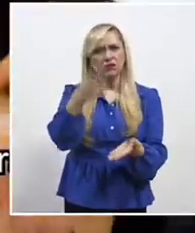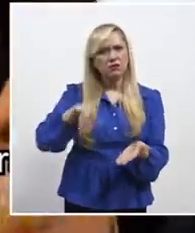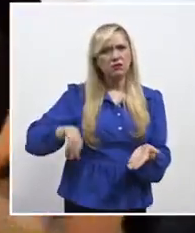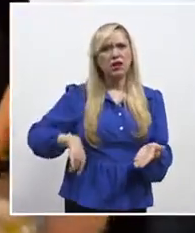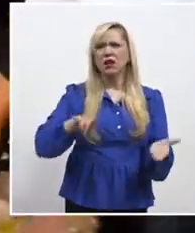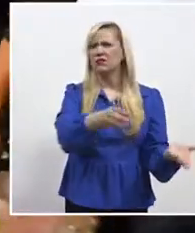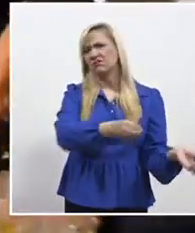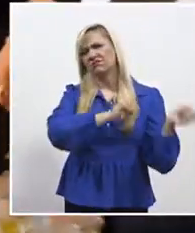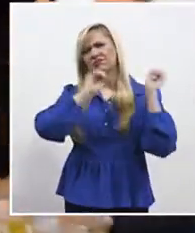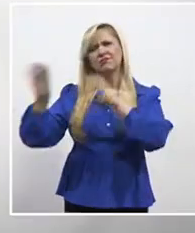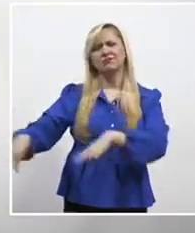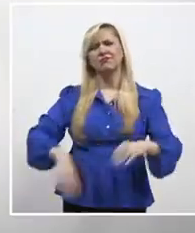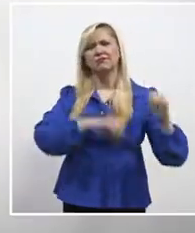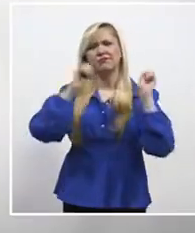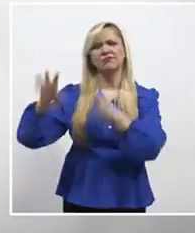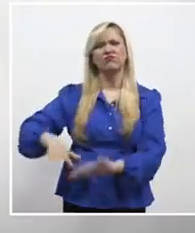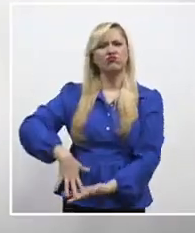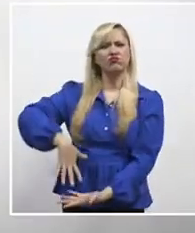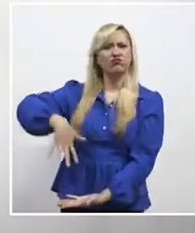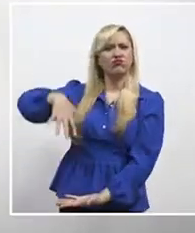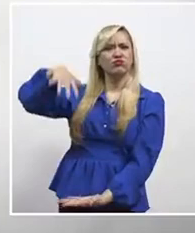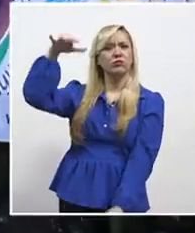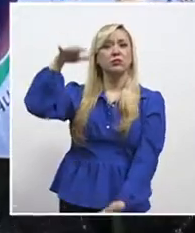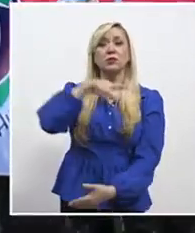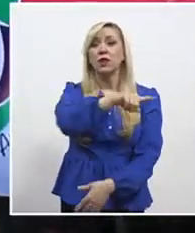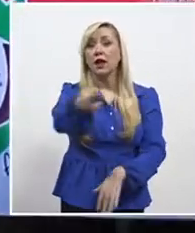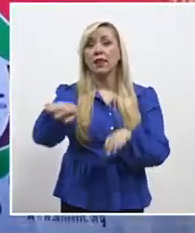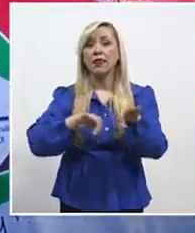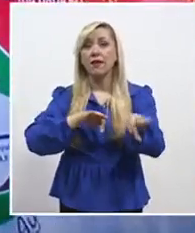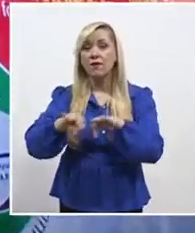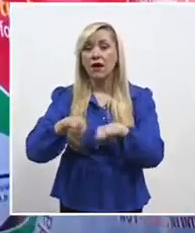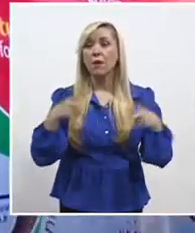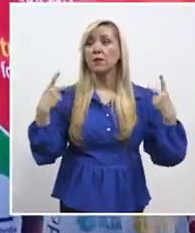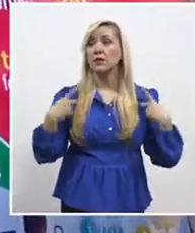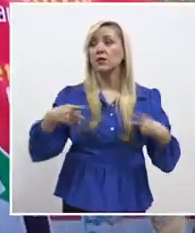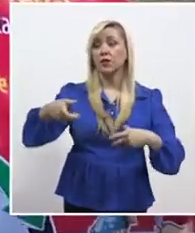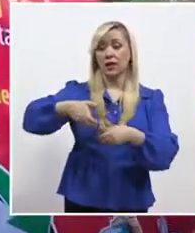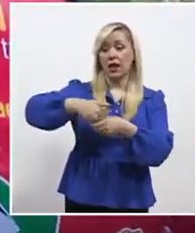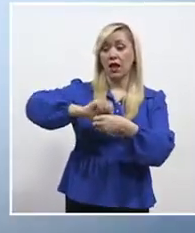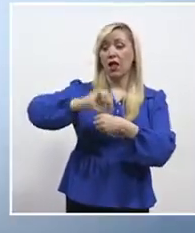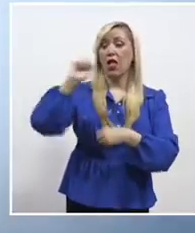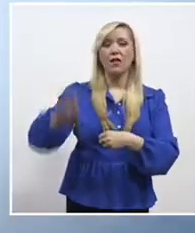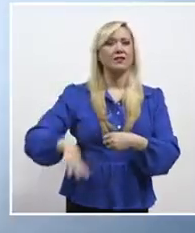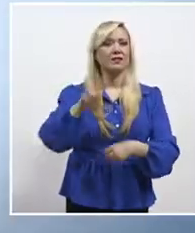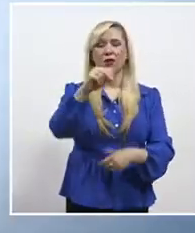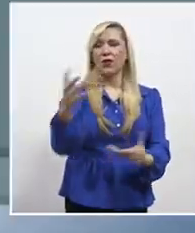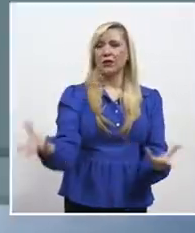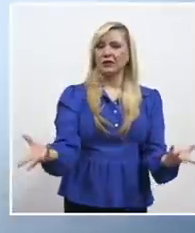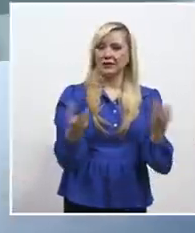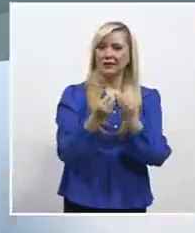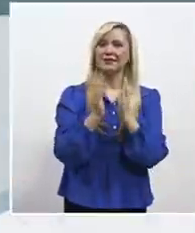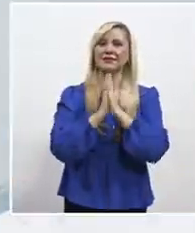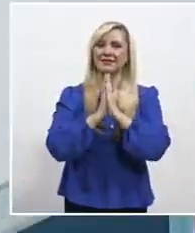en sus instalaciones e insta a sus trabajadores y visitantes a sumarse.